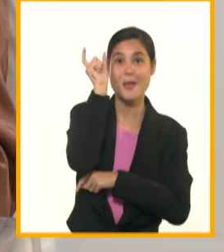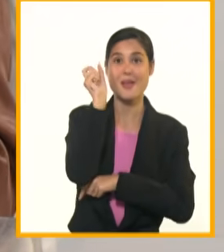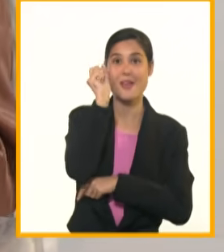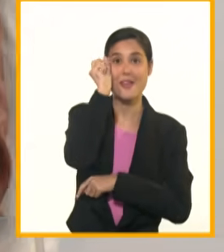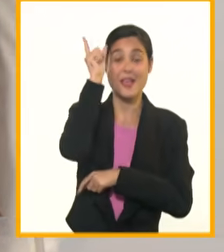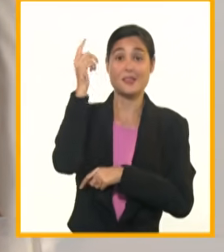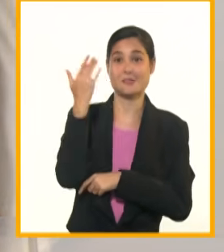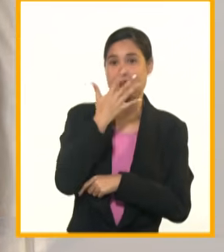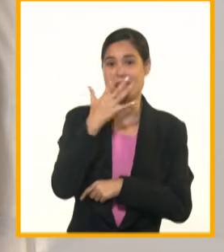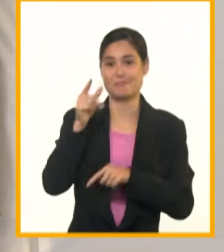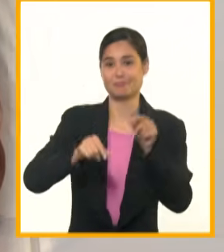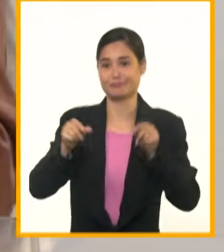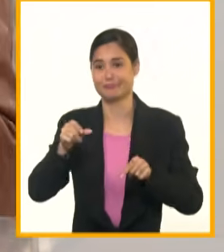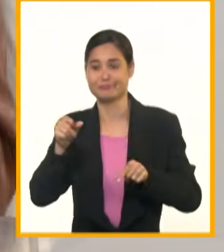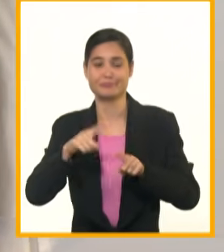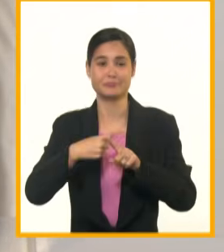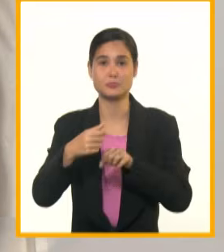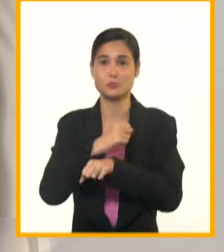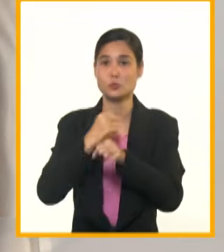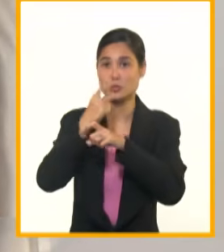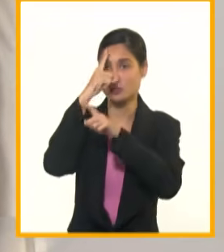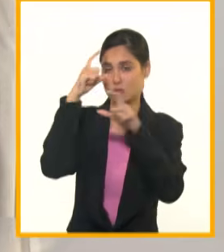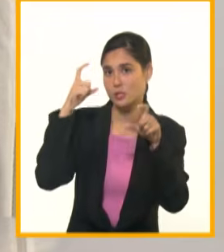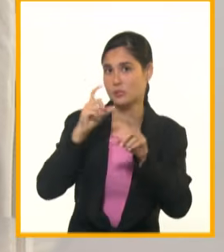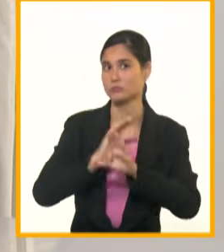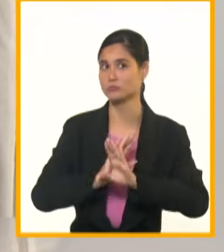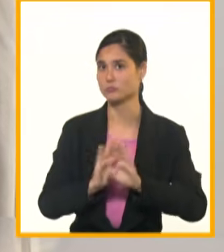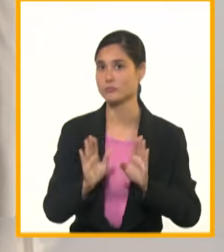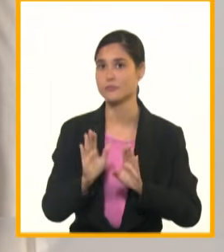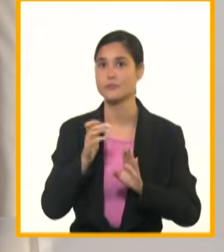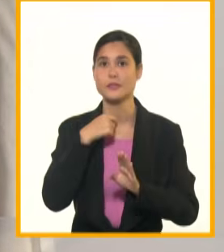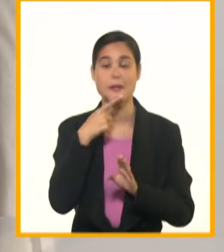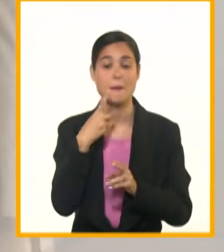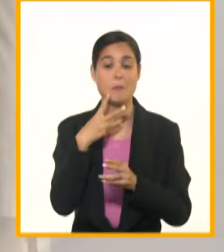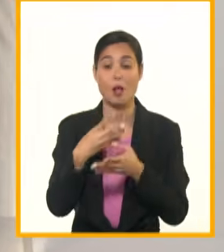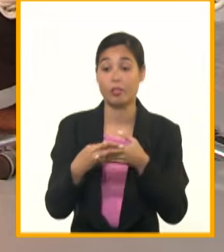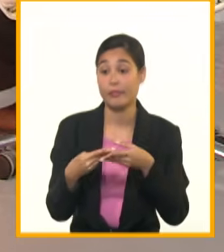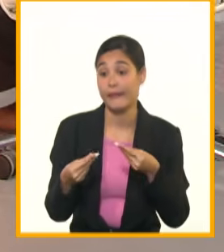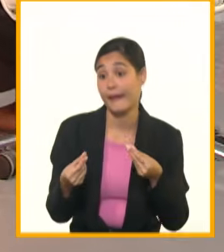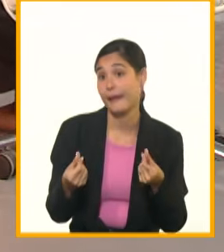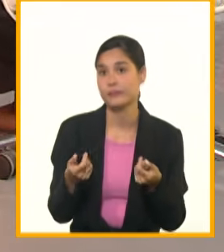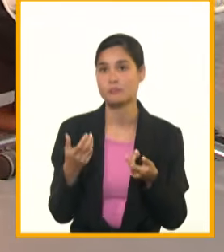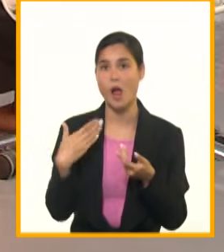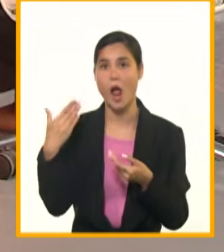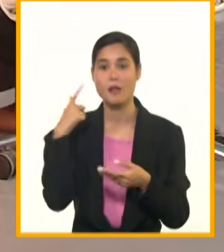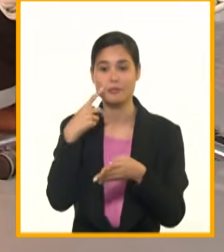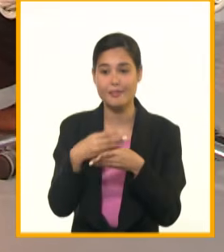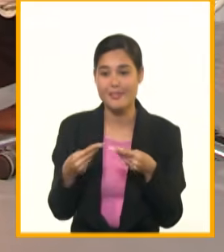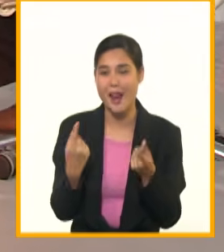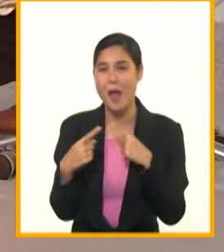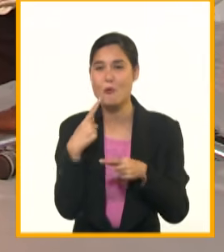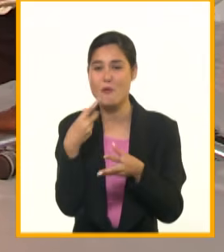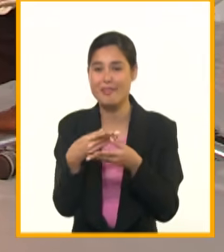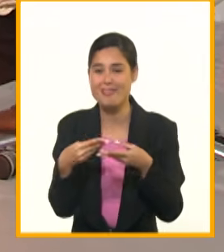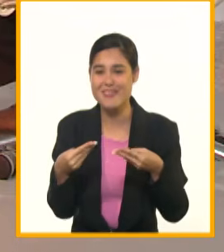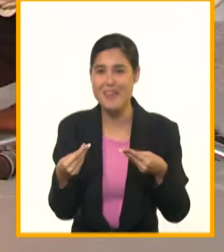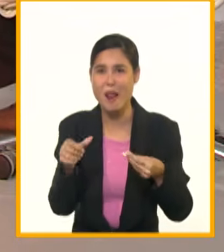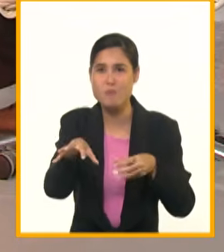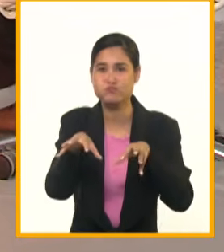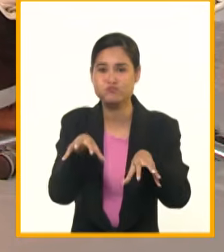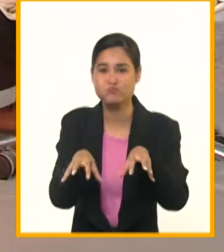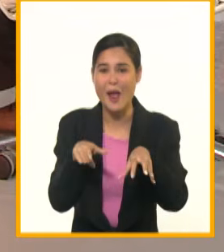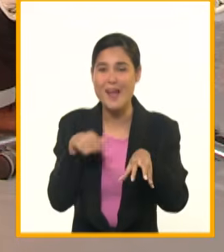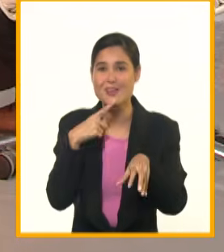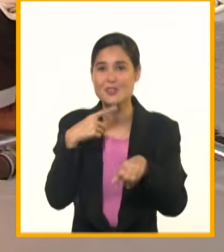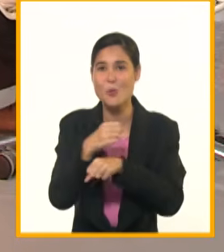explicaba Manolito también, de la ciencia. Nosotros también tenemos. ¿Se siguen entregando tierras improductivas? Se siguen entregando tierras. Estamos